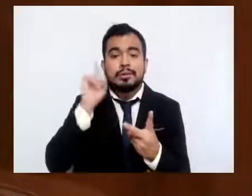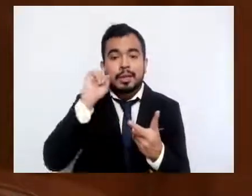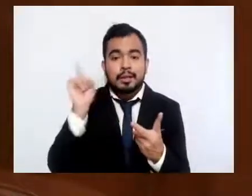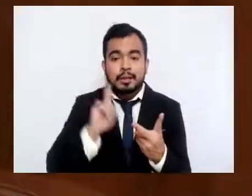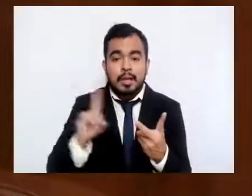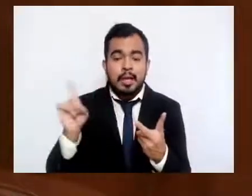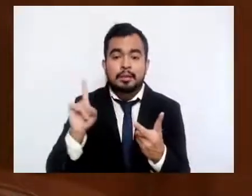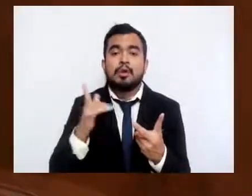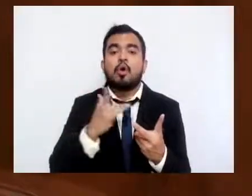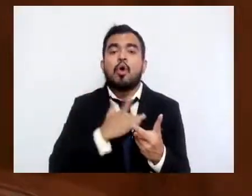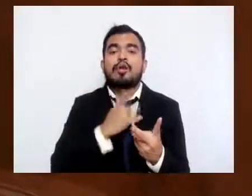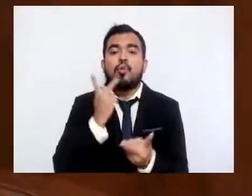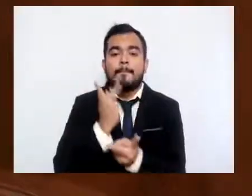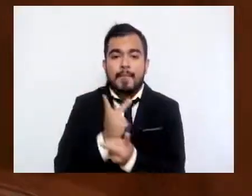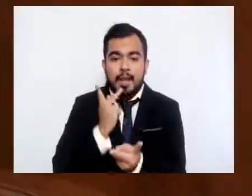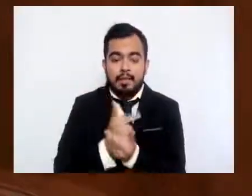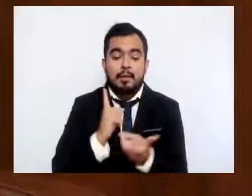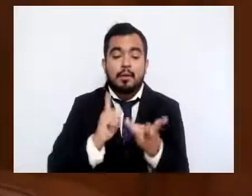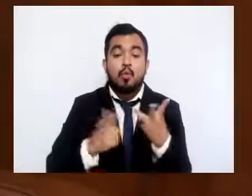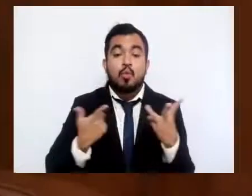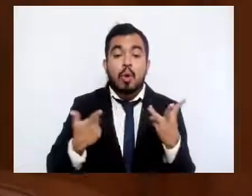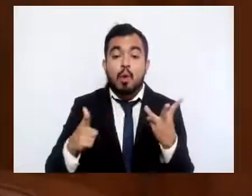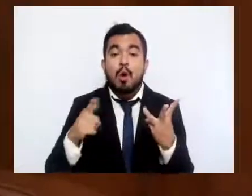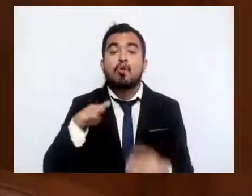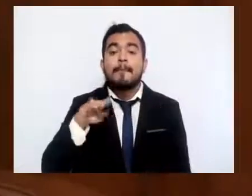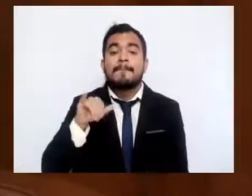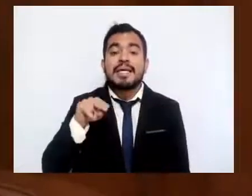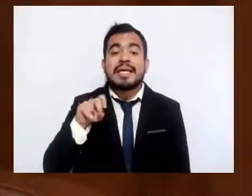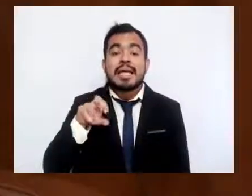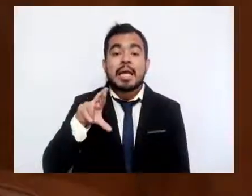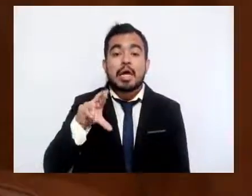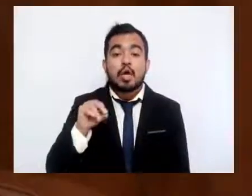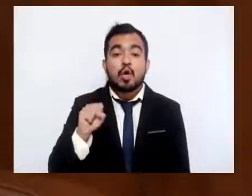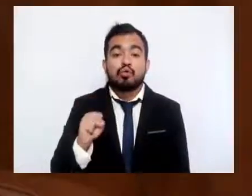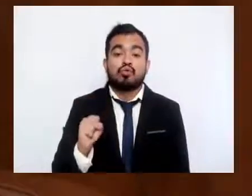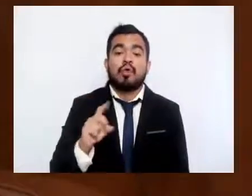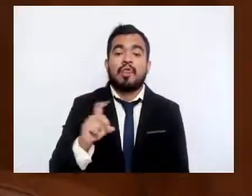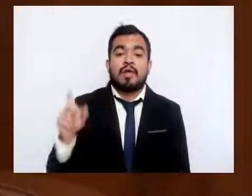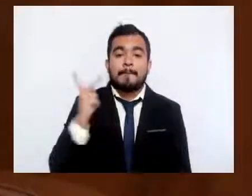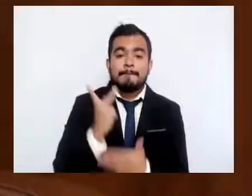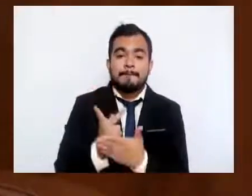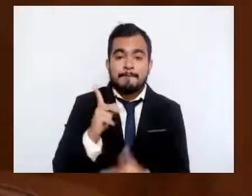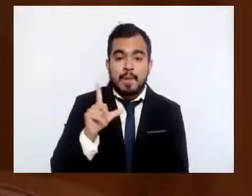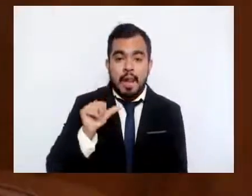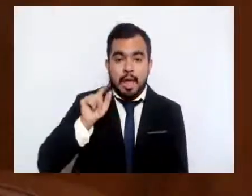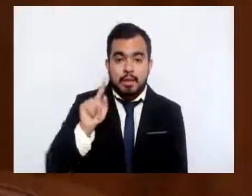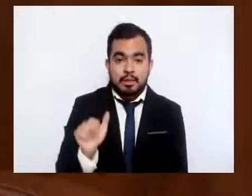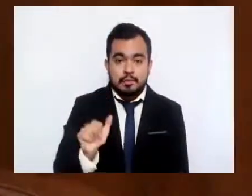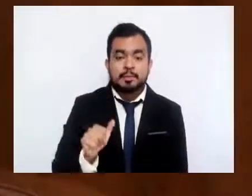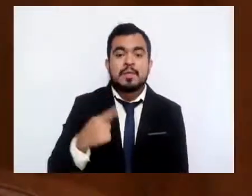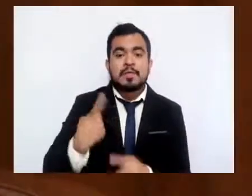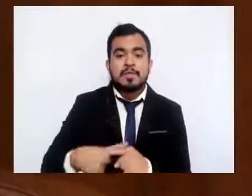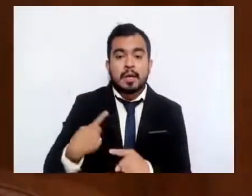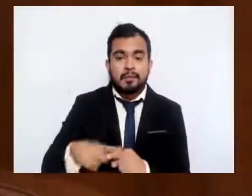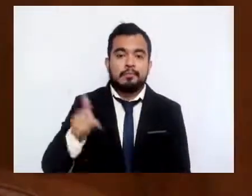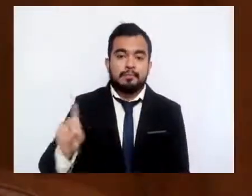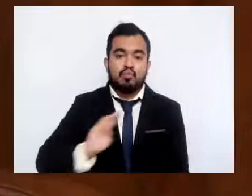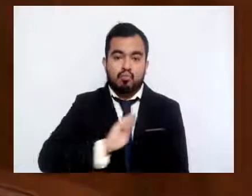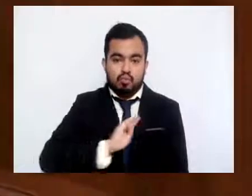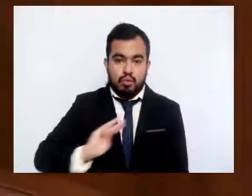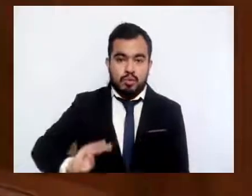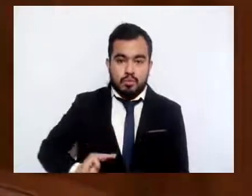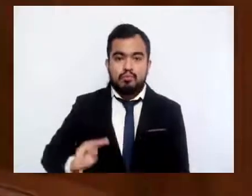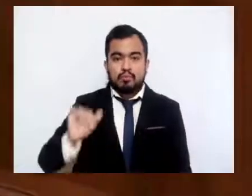Mineros de Plata, operados directamente por las autoridades municipales y el gobierno de sus respectivos